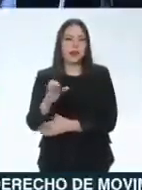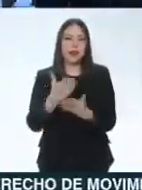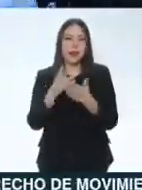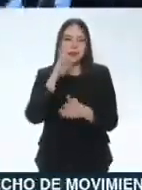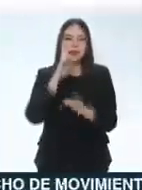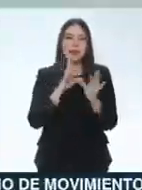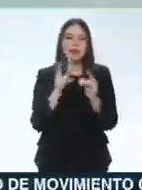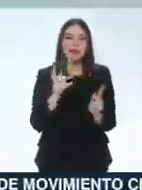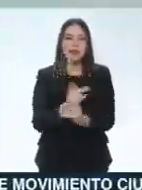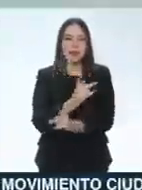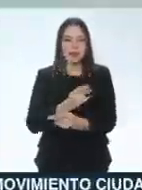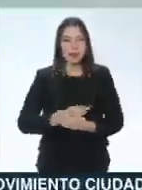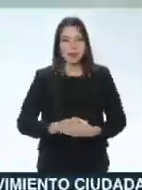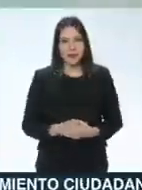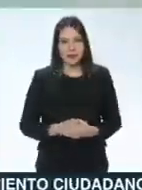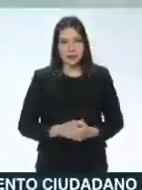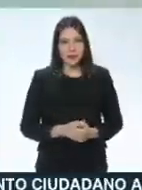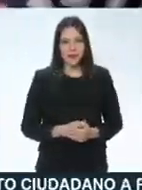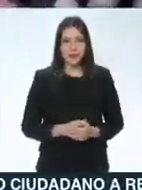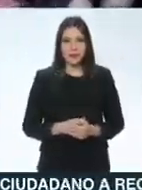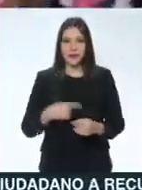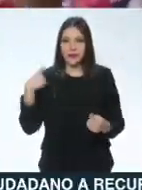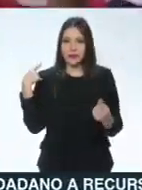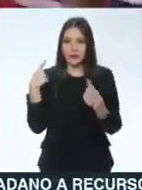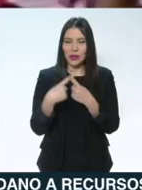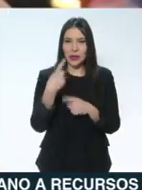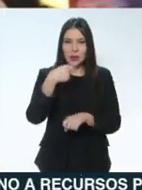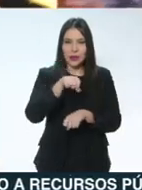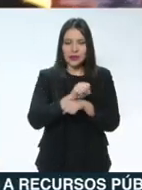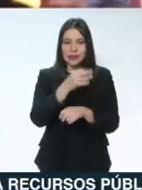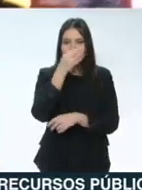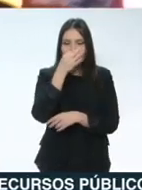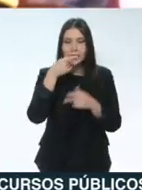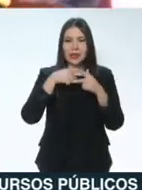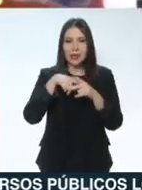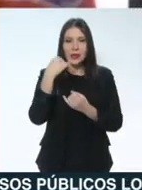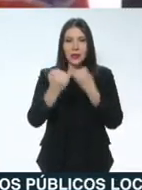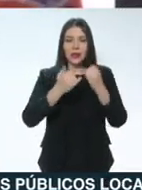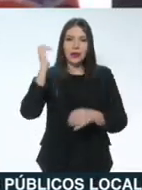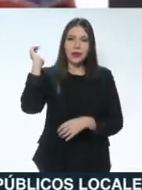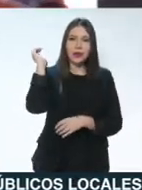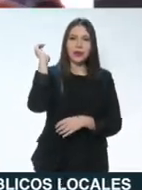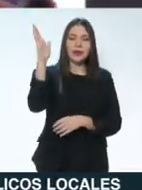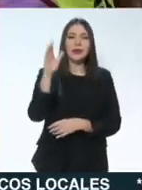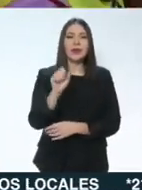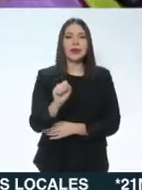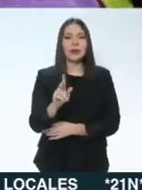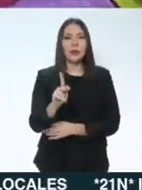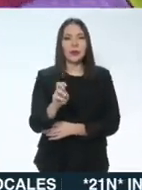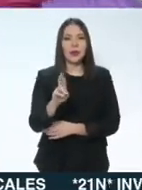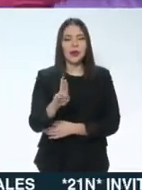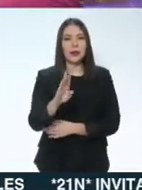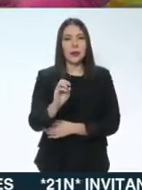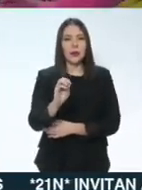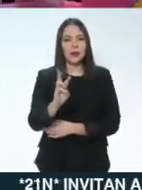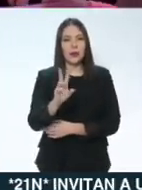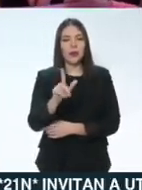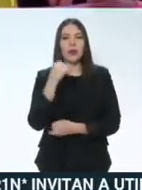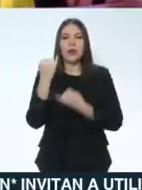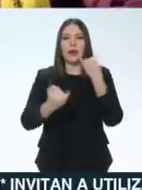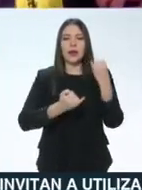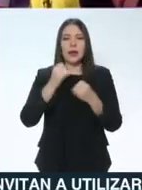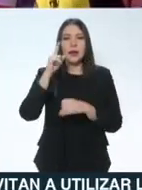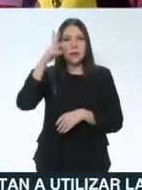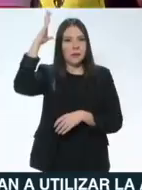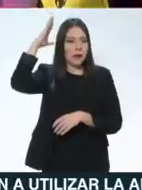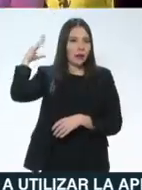detalles. A una semana de que se realice el Super Bowl 53, que disputarán los Rams y Patriotas, la NFL México dio